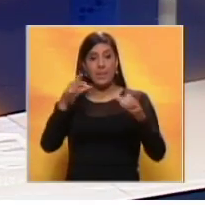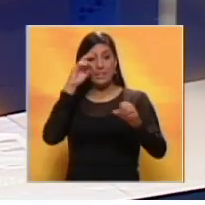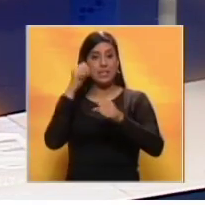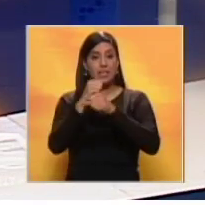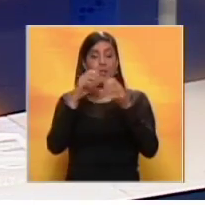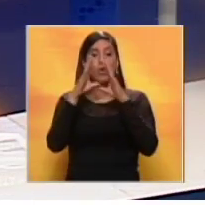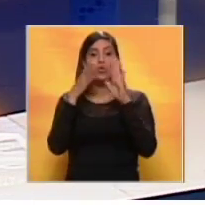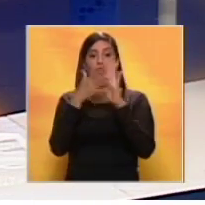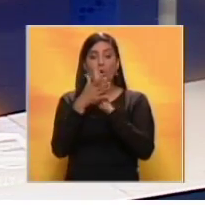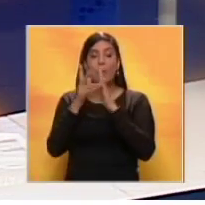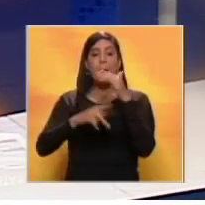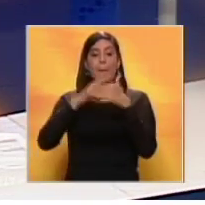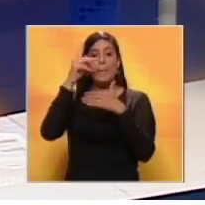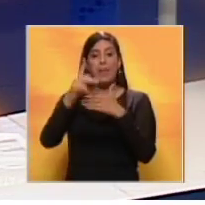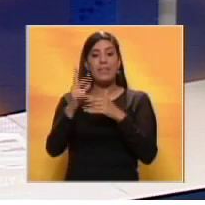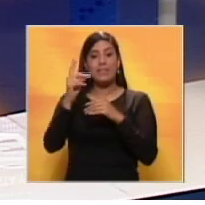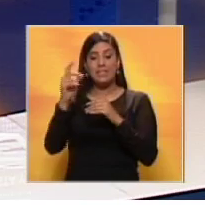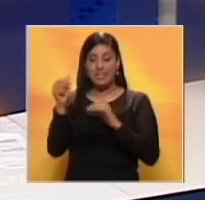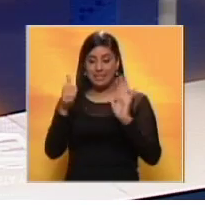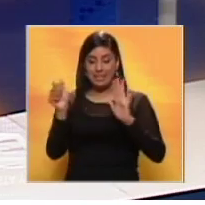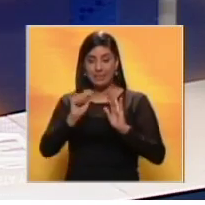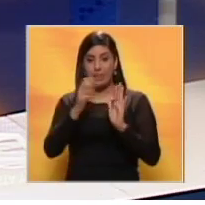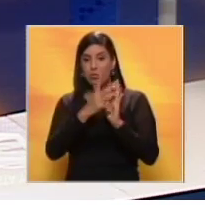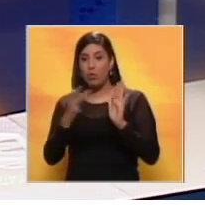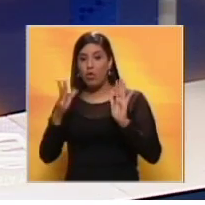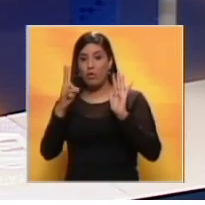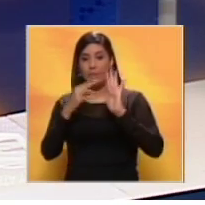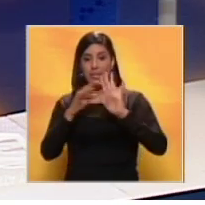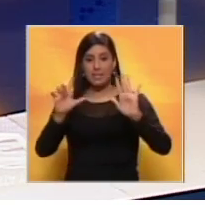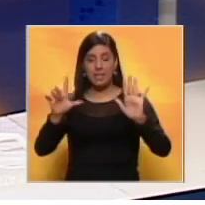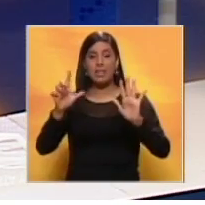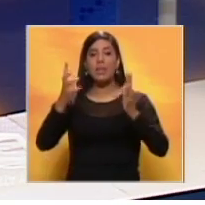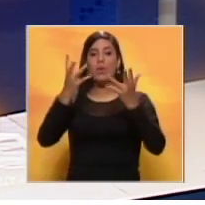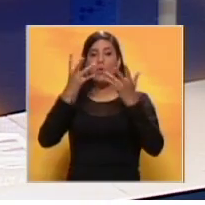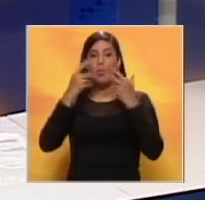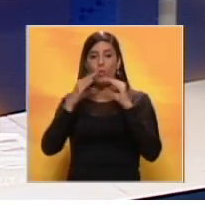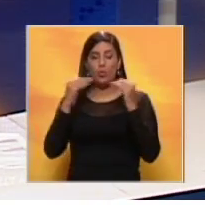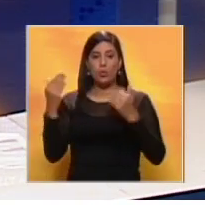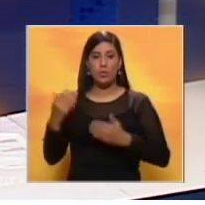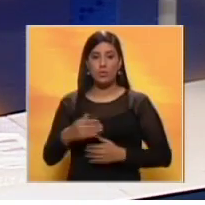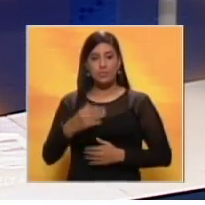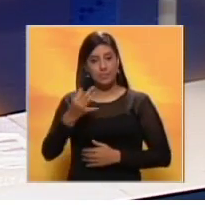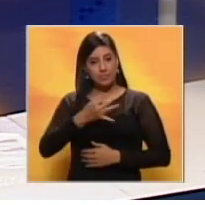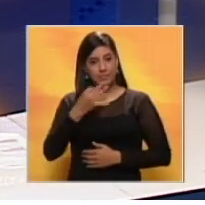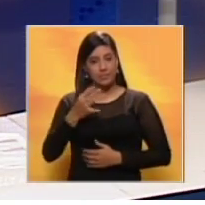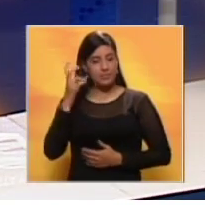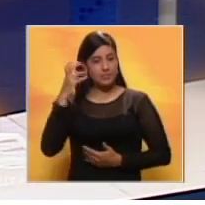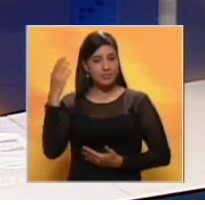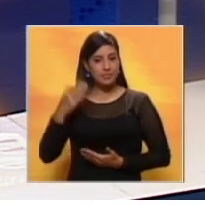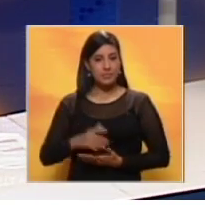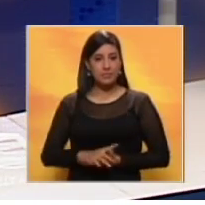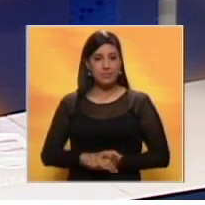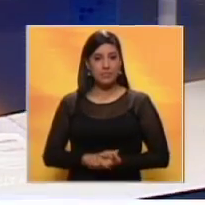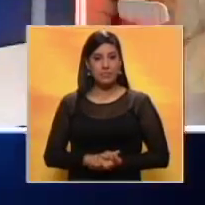trabajo en torno a la planificación del segundo semestre de 2017. Diana Martínez nos informa. Adelante, Diana, te escuchamos.